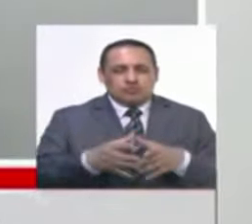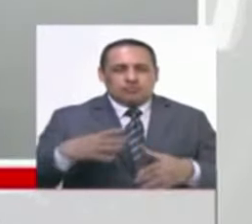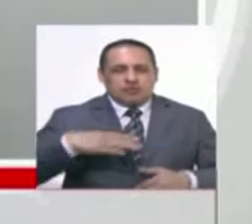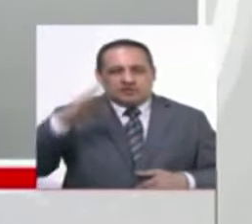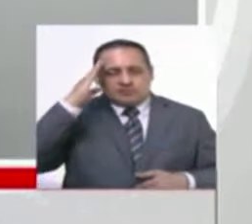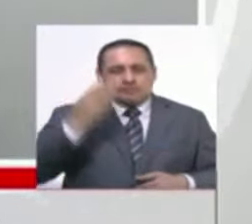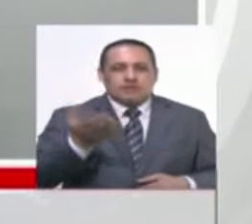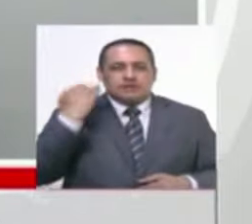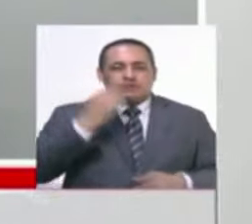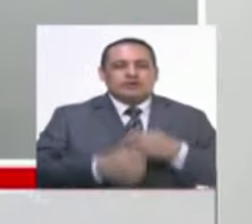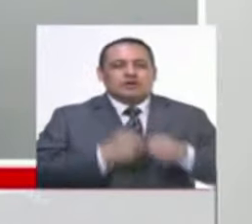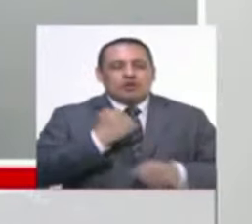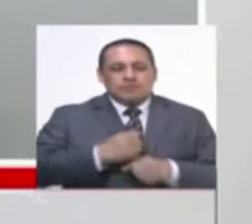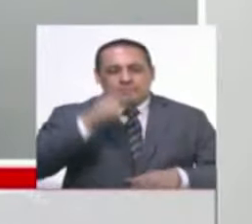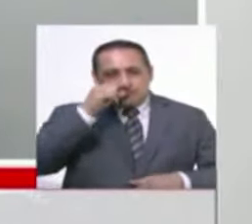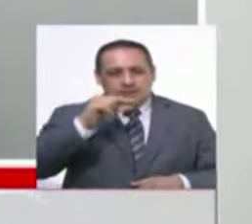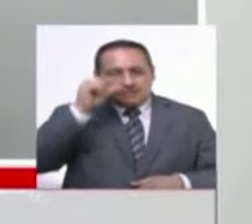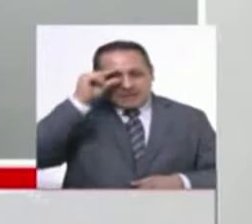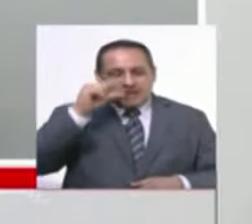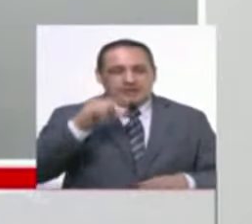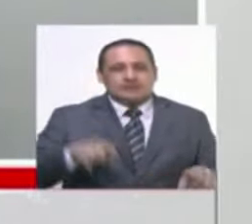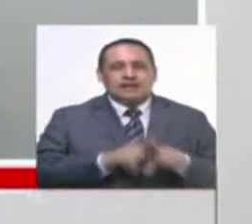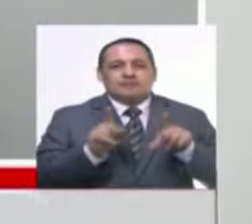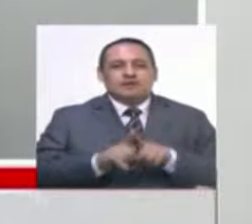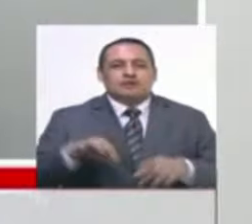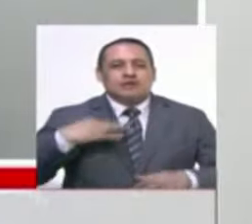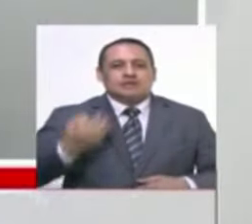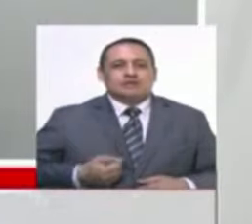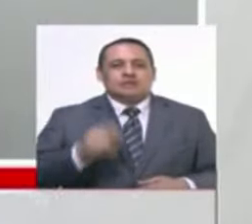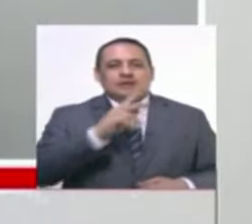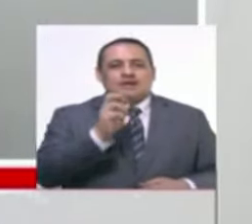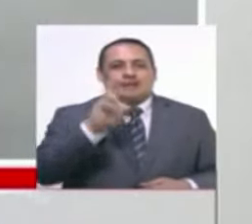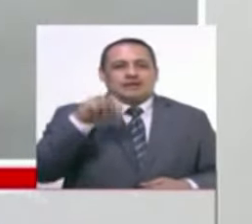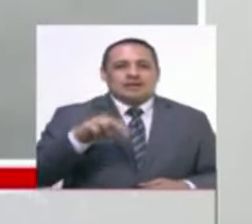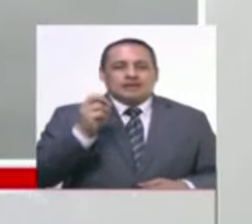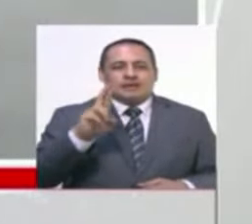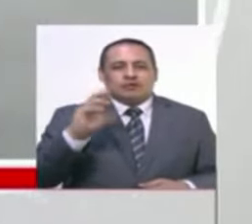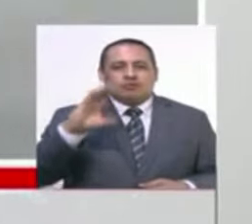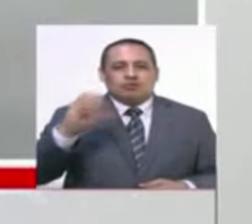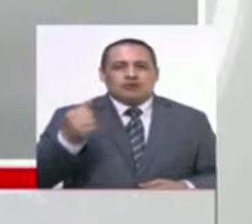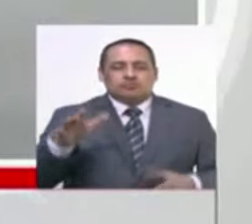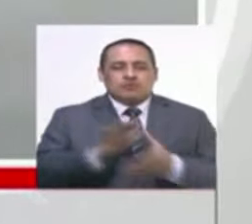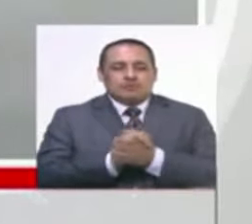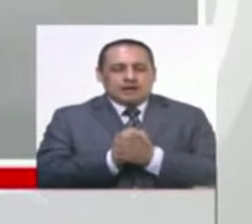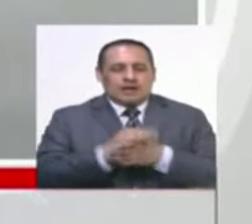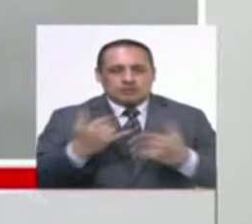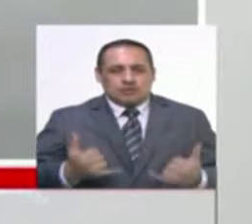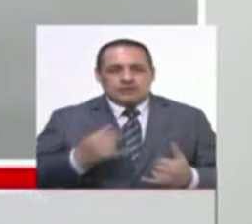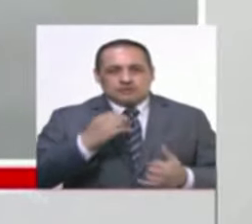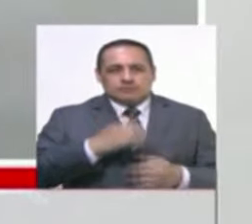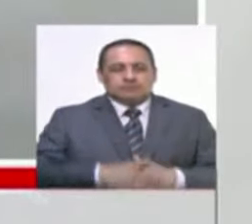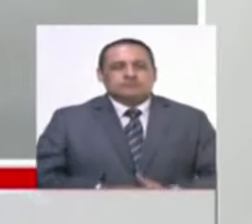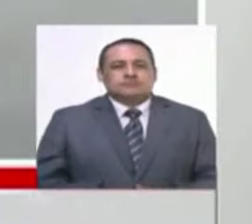desde la época de Martín Vizcarra, con la señora Karen Roca, que era su amiga o es su amiga en la actualidad.